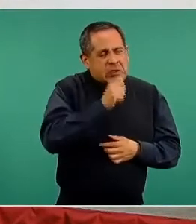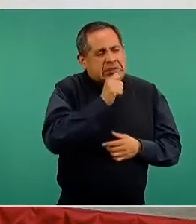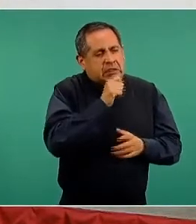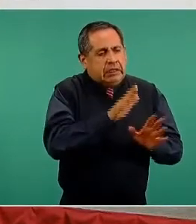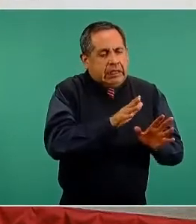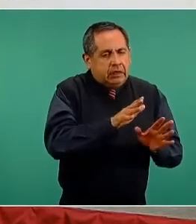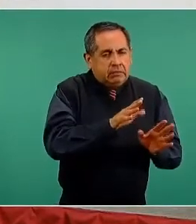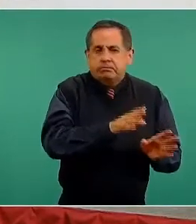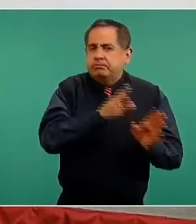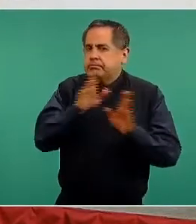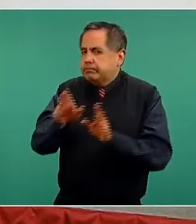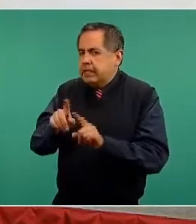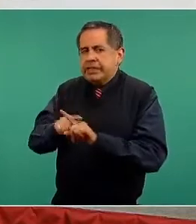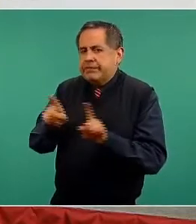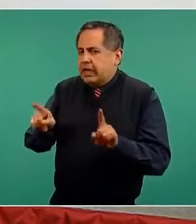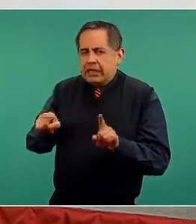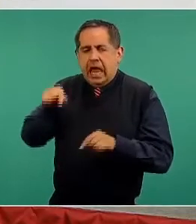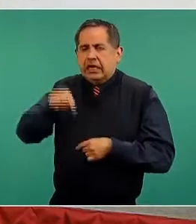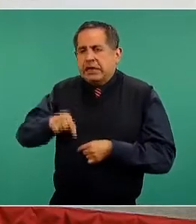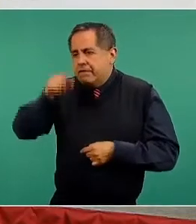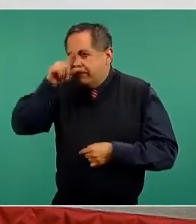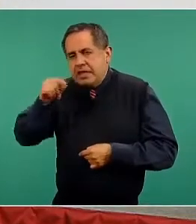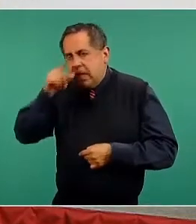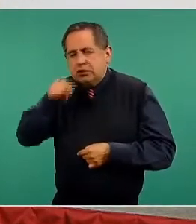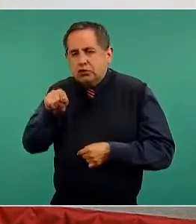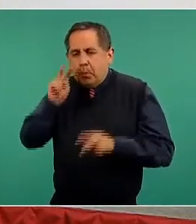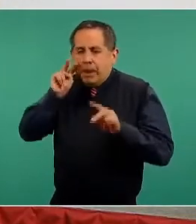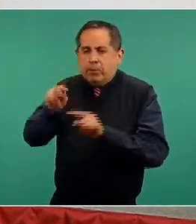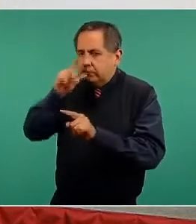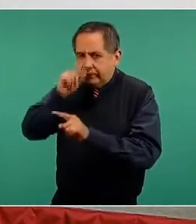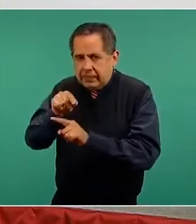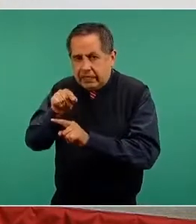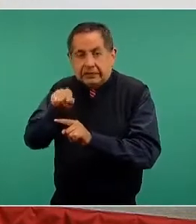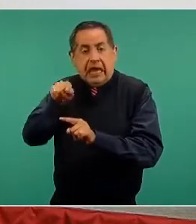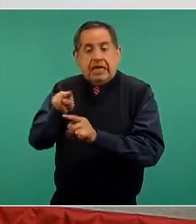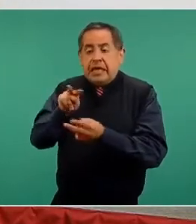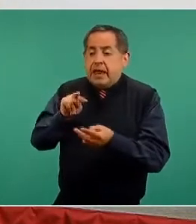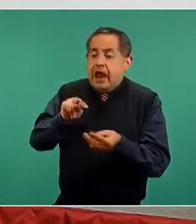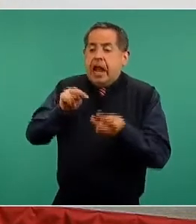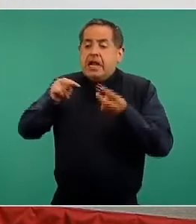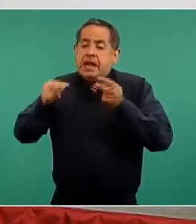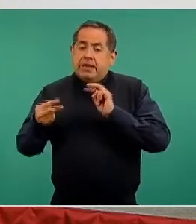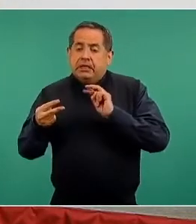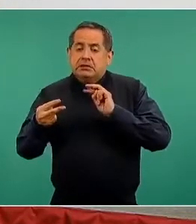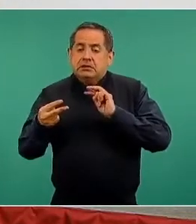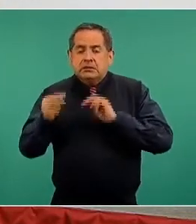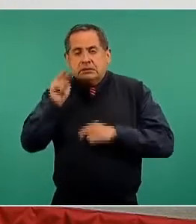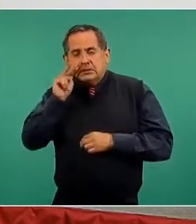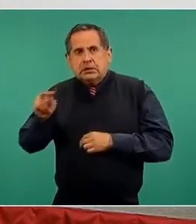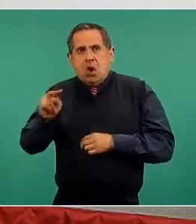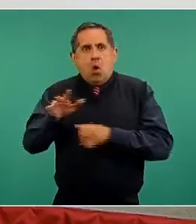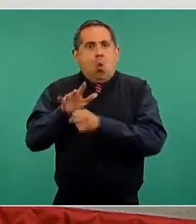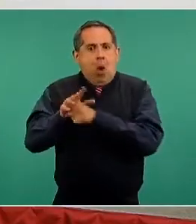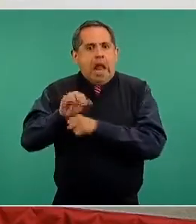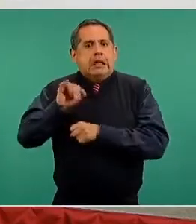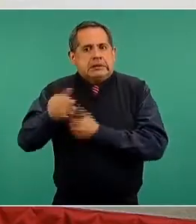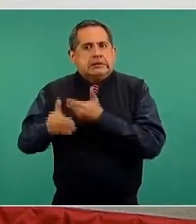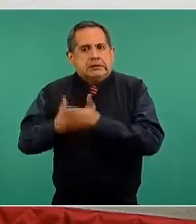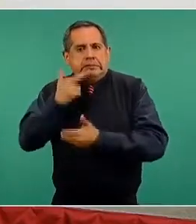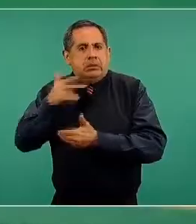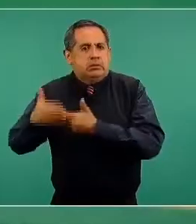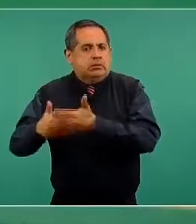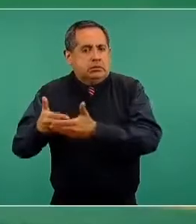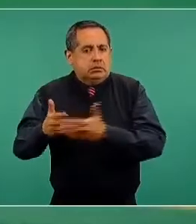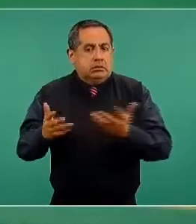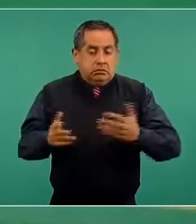ensombrece un reconocimiento objetivo de las cosas. Y en general, si uno formula sus propias reflexiones, pueden estar sujetas